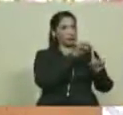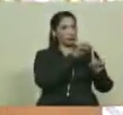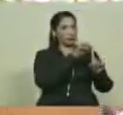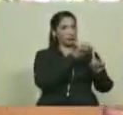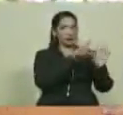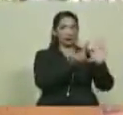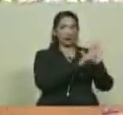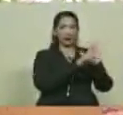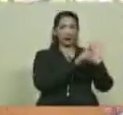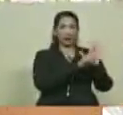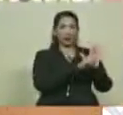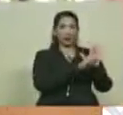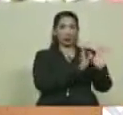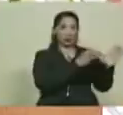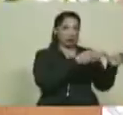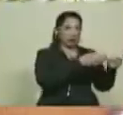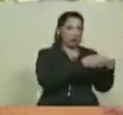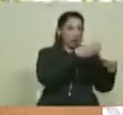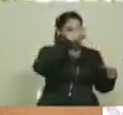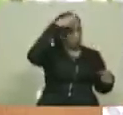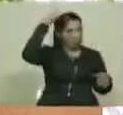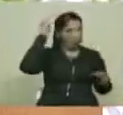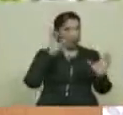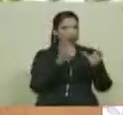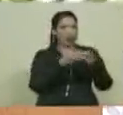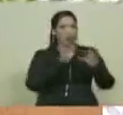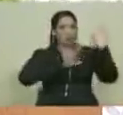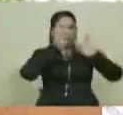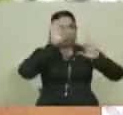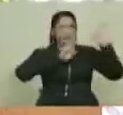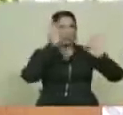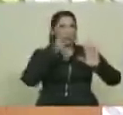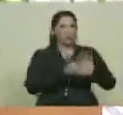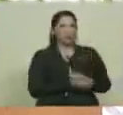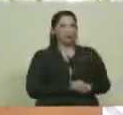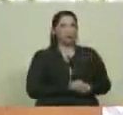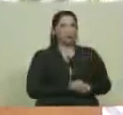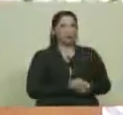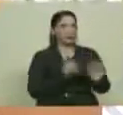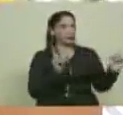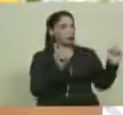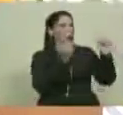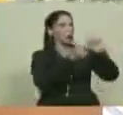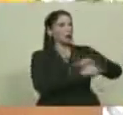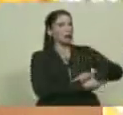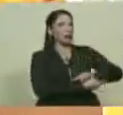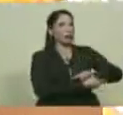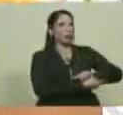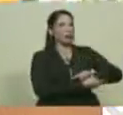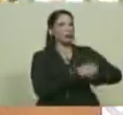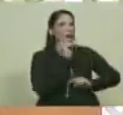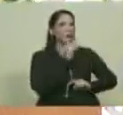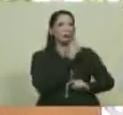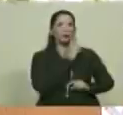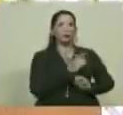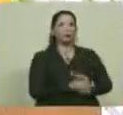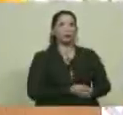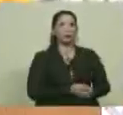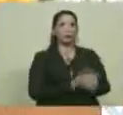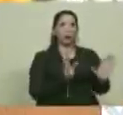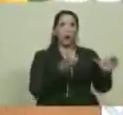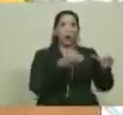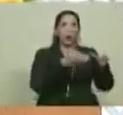legislar, Cámara de Senadores y Cámara de Diputados que había antes, él lo convirtió de un plumazo en una cosa que se llamó